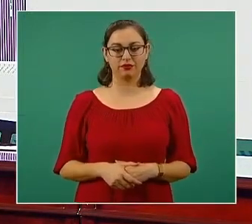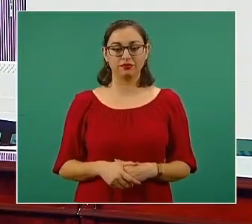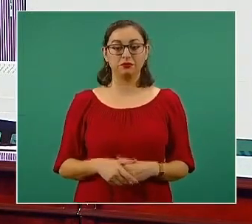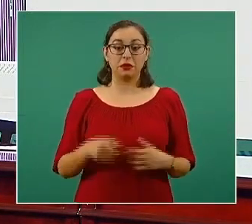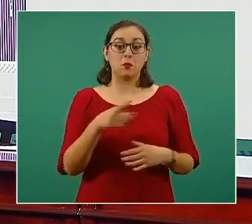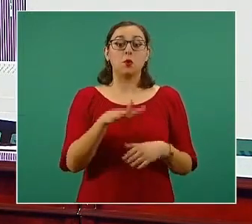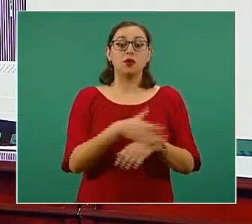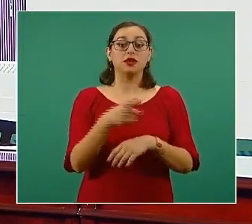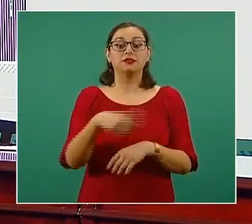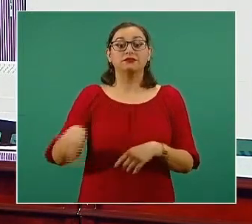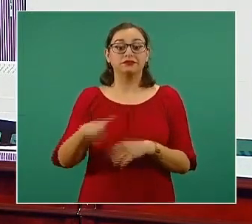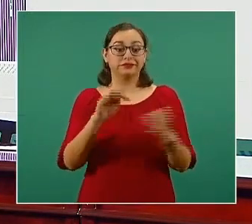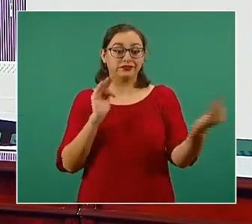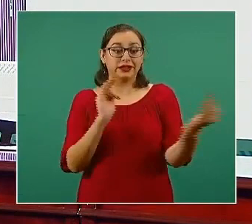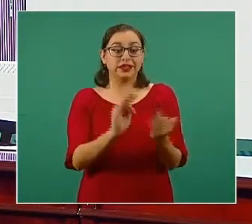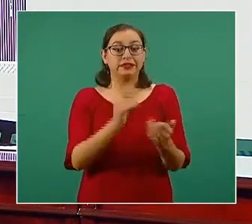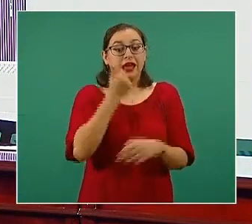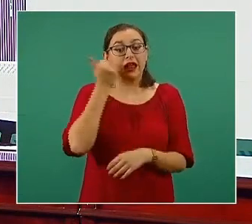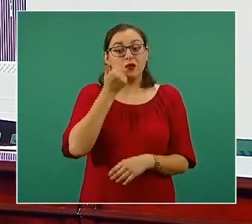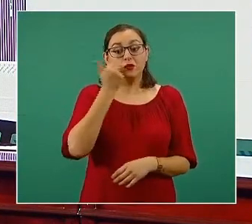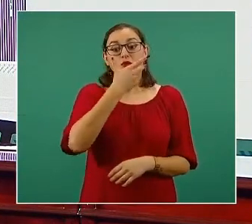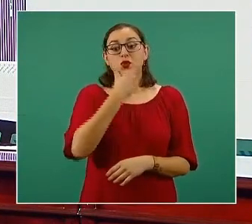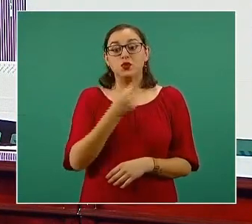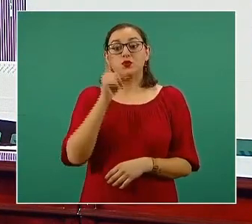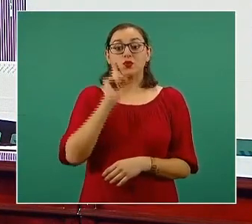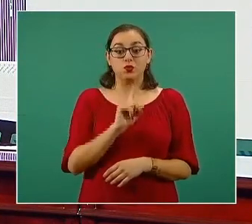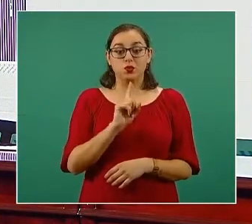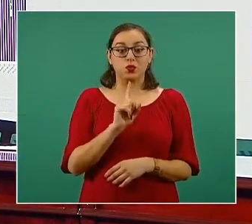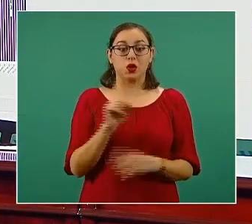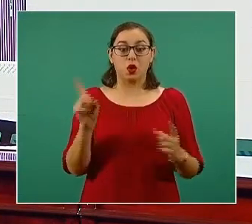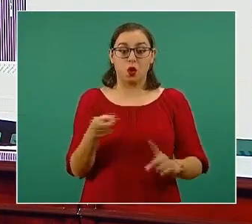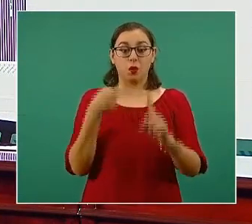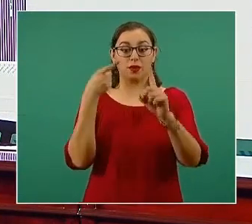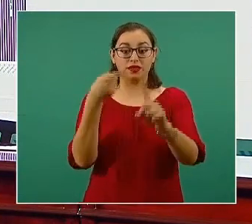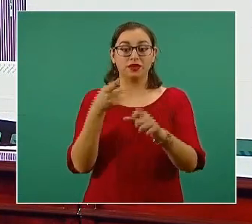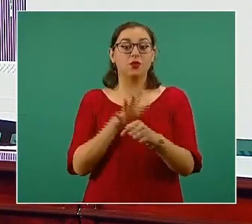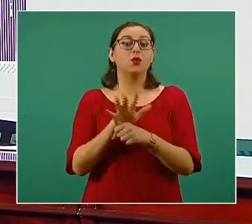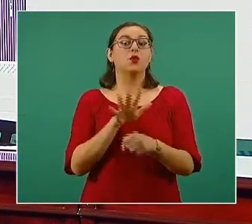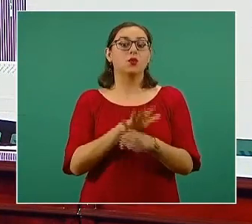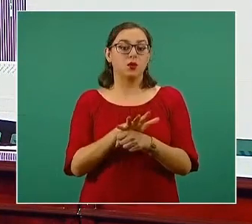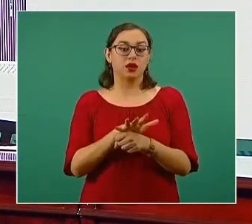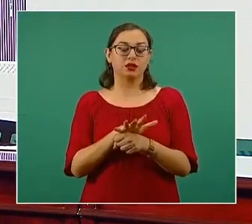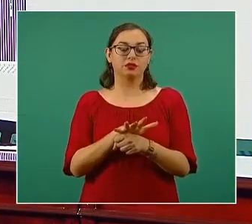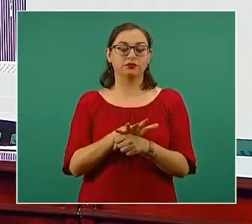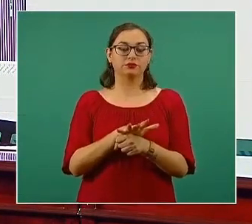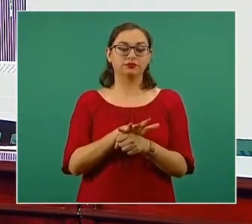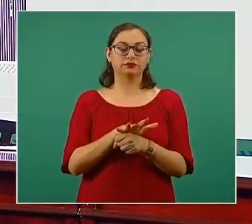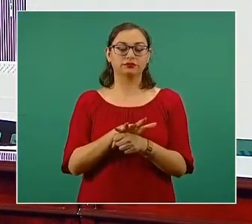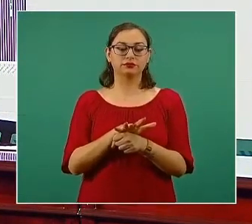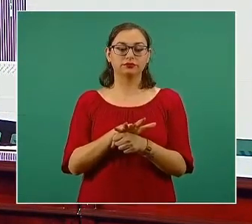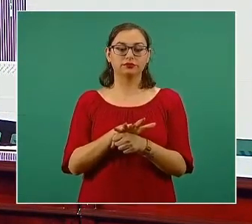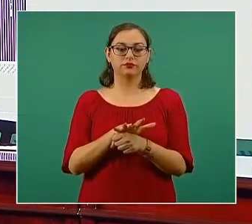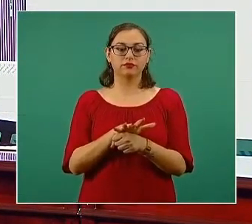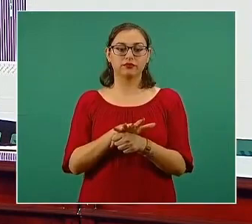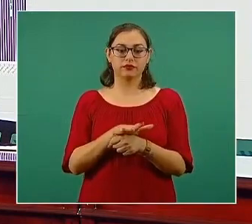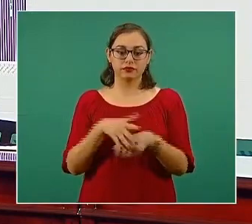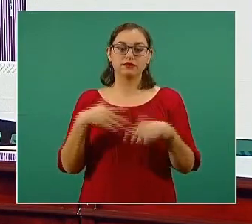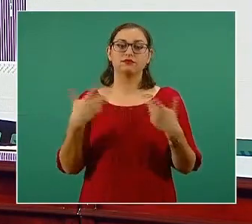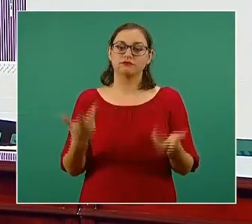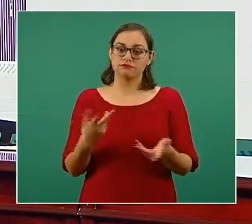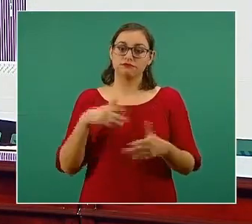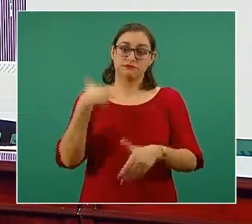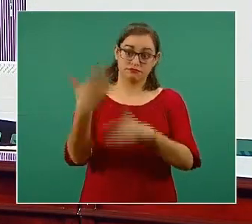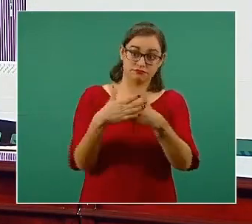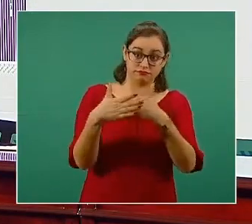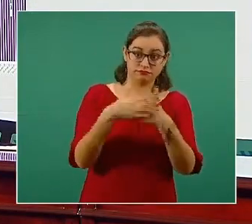los alumnos, las alumnas. Recordar cuál es el propósito de vacunar al personal educativo: para